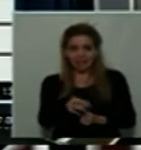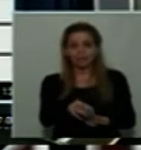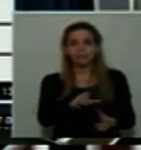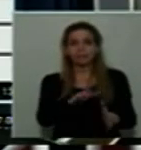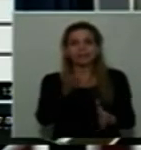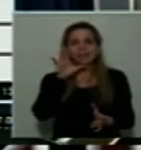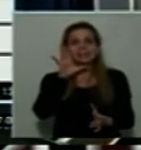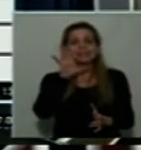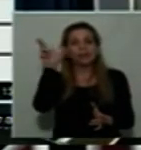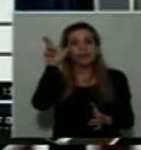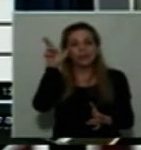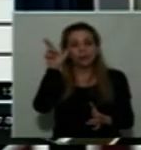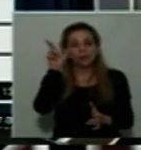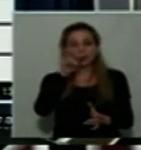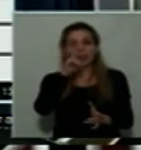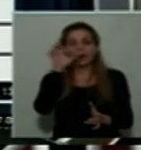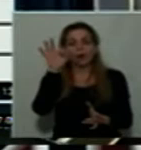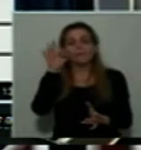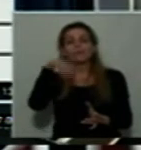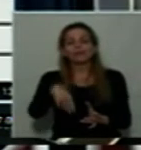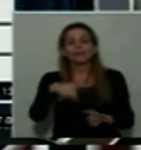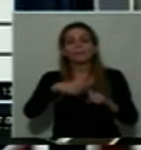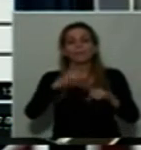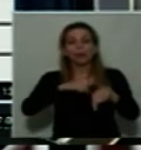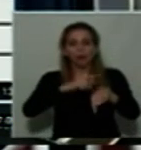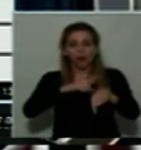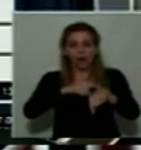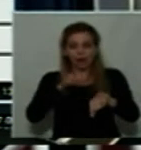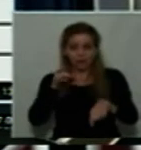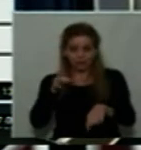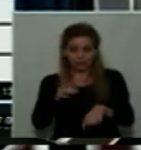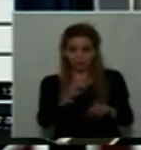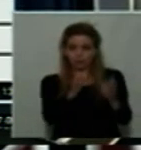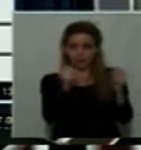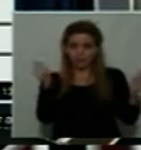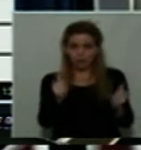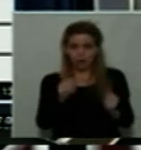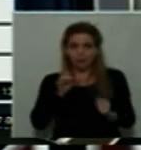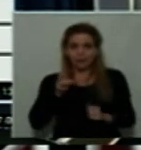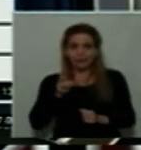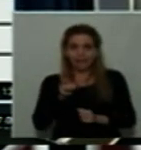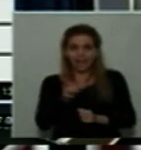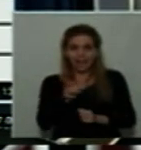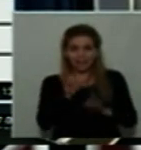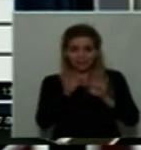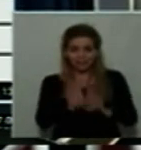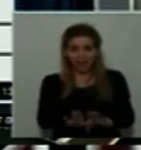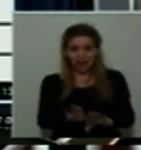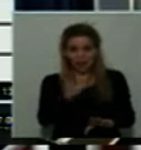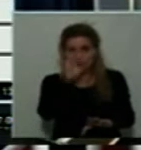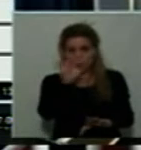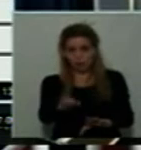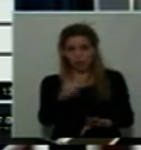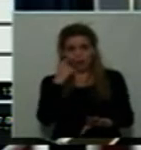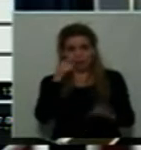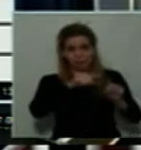Iba rápido, el tren rápido, normal, una velocidad a la que suele ir el tren, pero en ningún momento frena. Ahí estamos viendo la velocidad. Mirá cómo